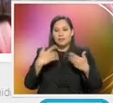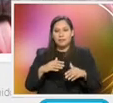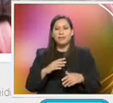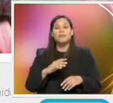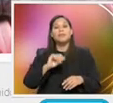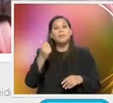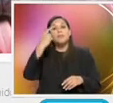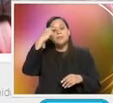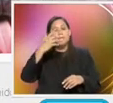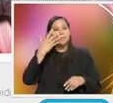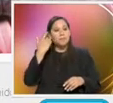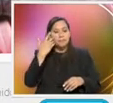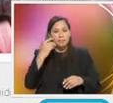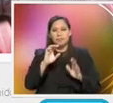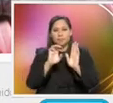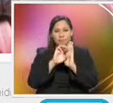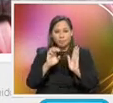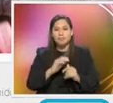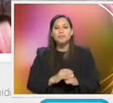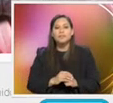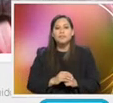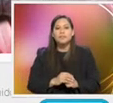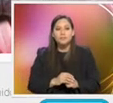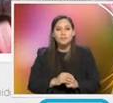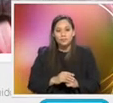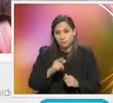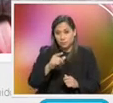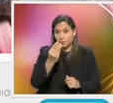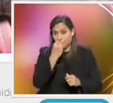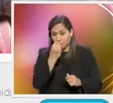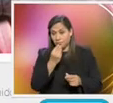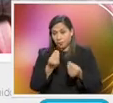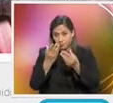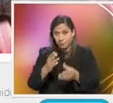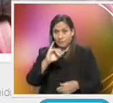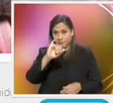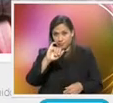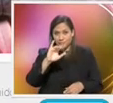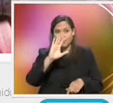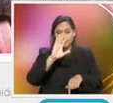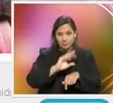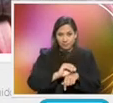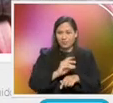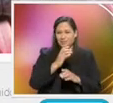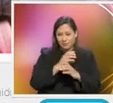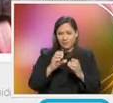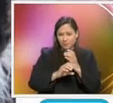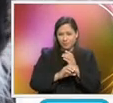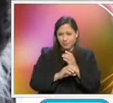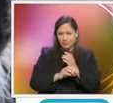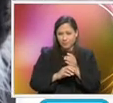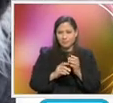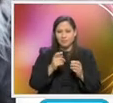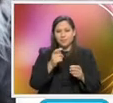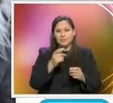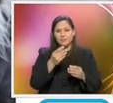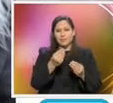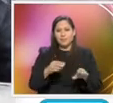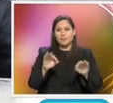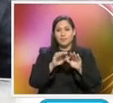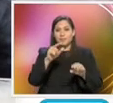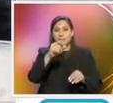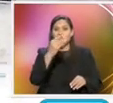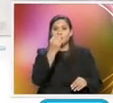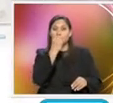pero para gatos. En este caso, además de alimentarlos, permite, y hay una cosa bien conveniente en este sentido, si tienes una